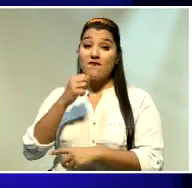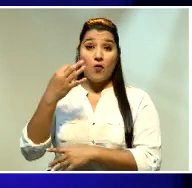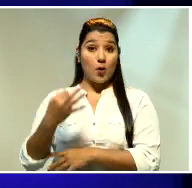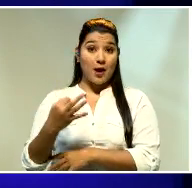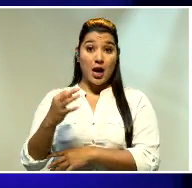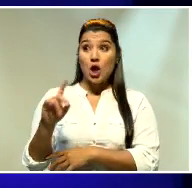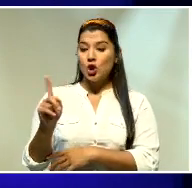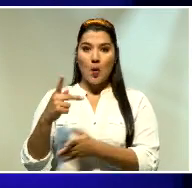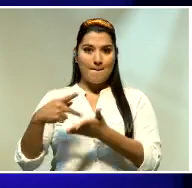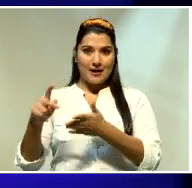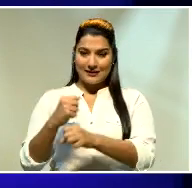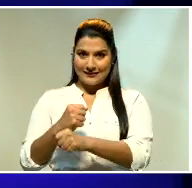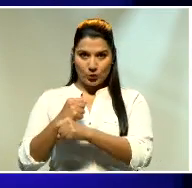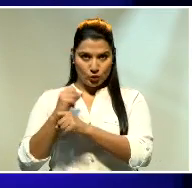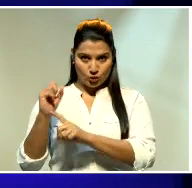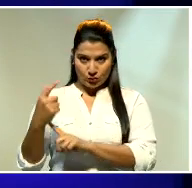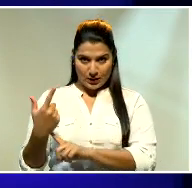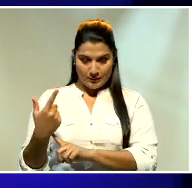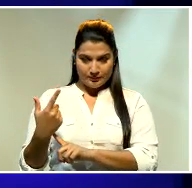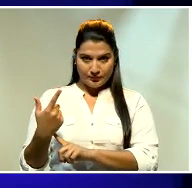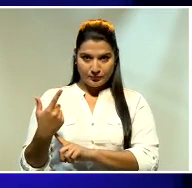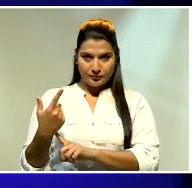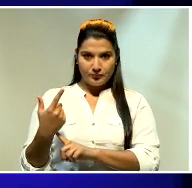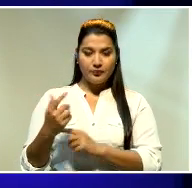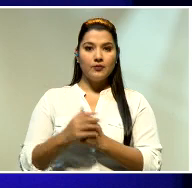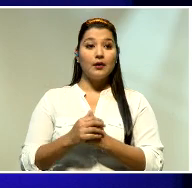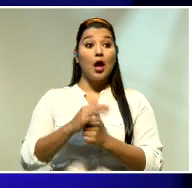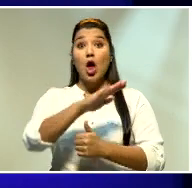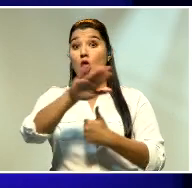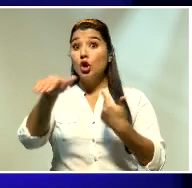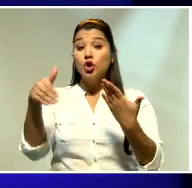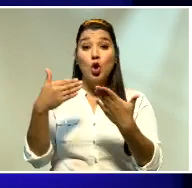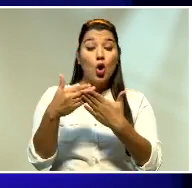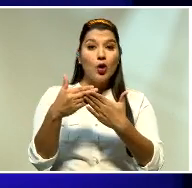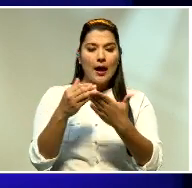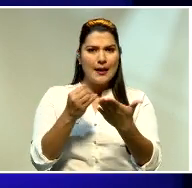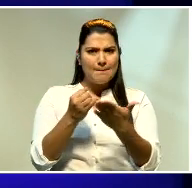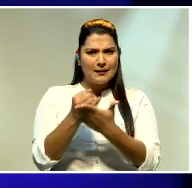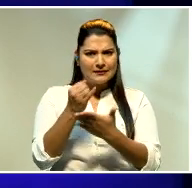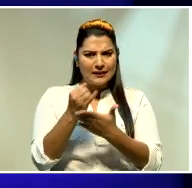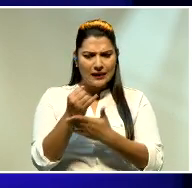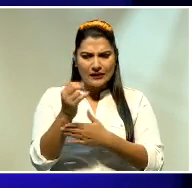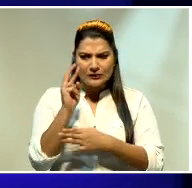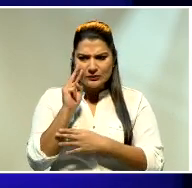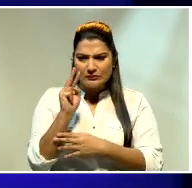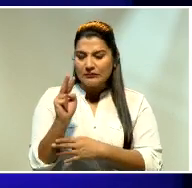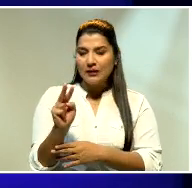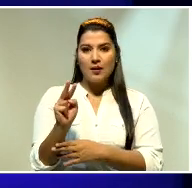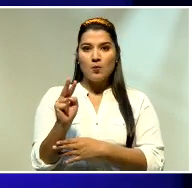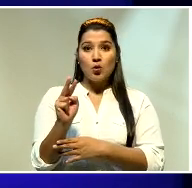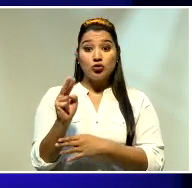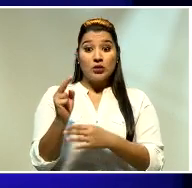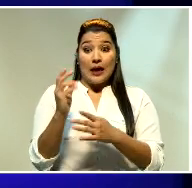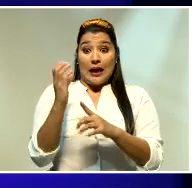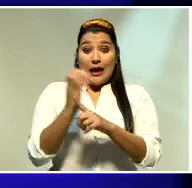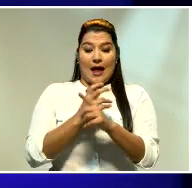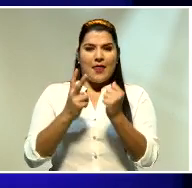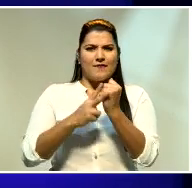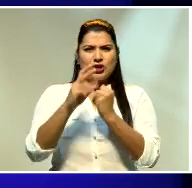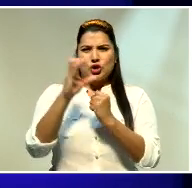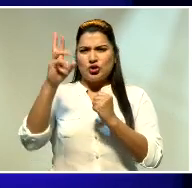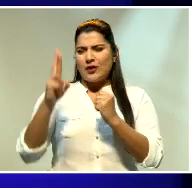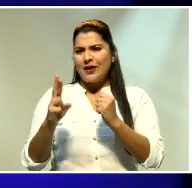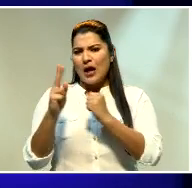por la seguridad social. Todos los estudios nos alertan de que nos fuimos convirtiendo en un país muy